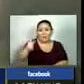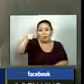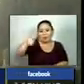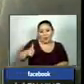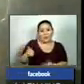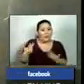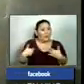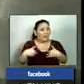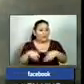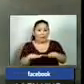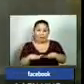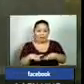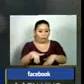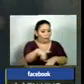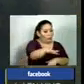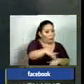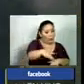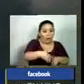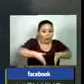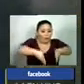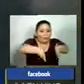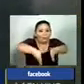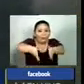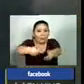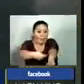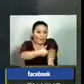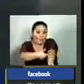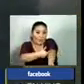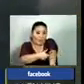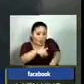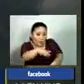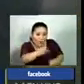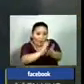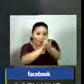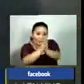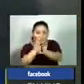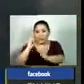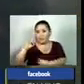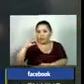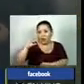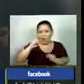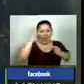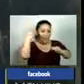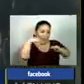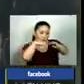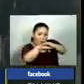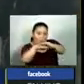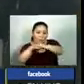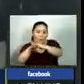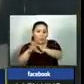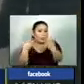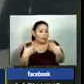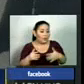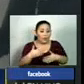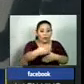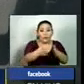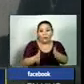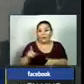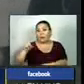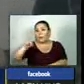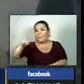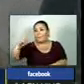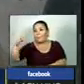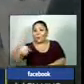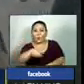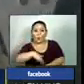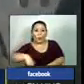vamos a tener adecuados los pabellones, está toda la área hospitalaria donde vamos a tener las 1.000 unidades de cuidados intensivos y